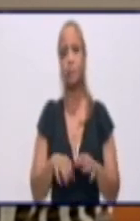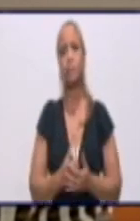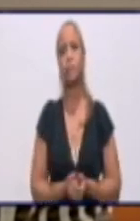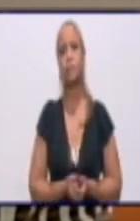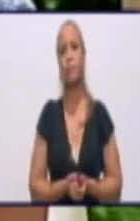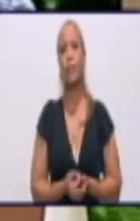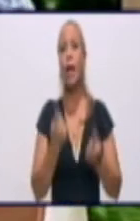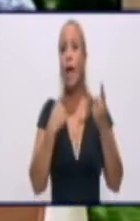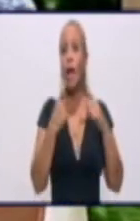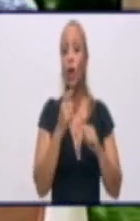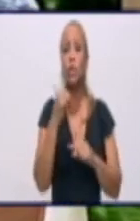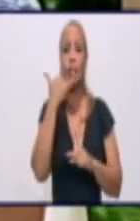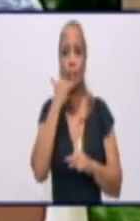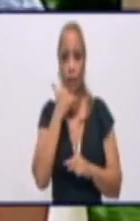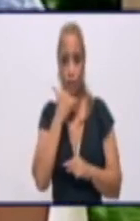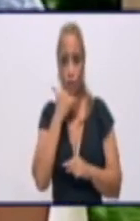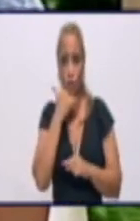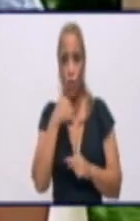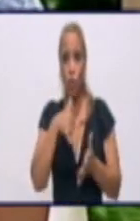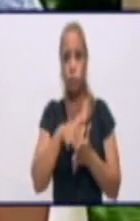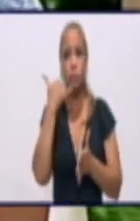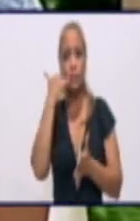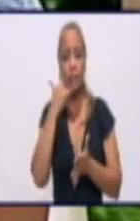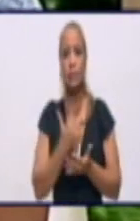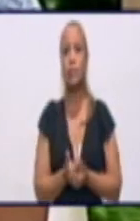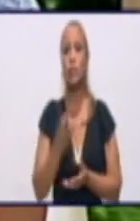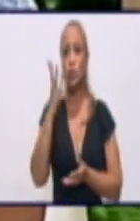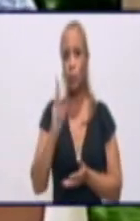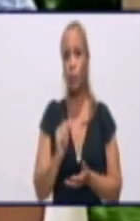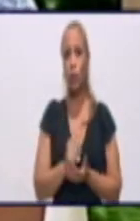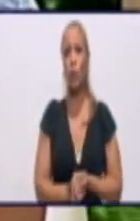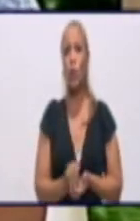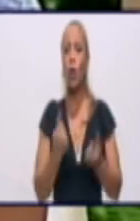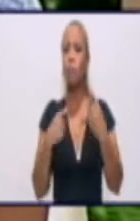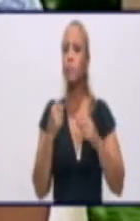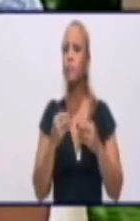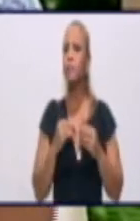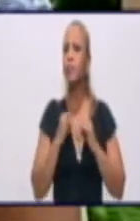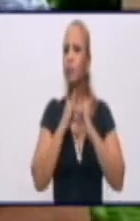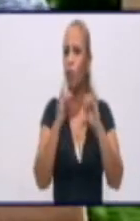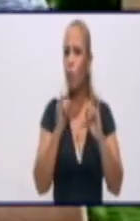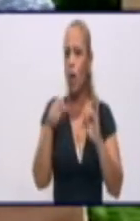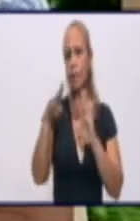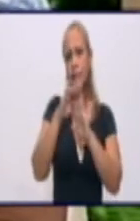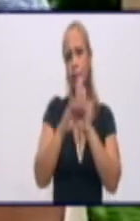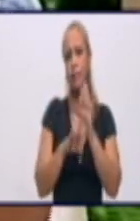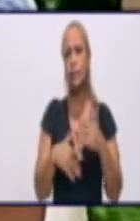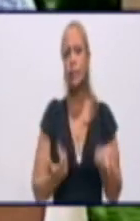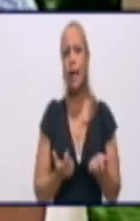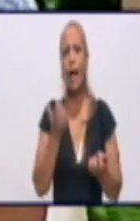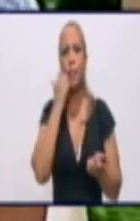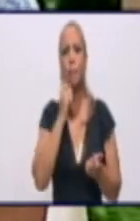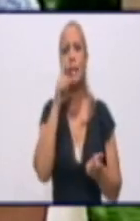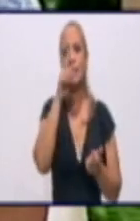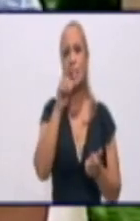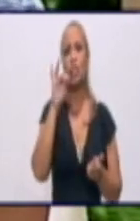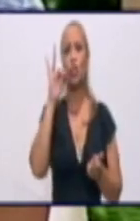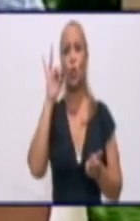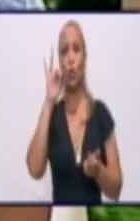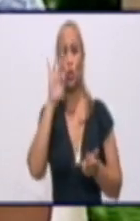¿Hay algún número de teléfono, Solís? Incluso usted lo dio en algún momento aquí en el programa, además del